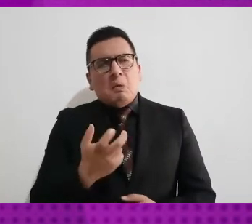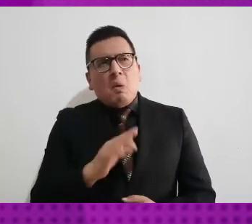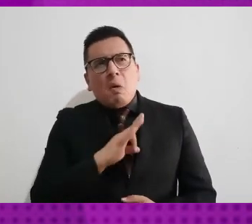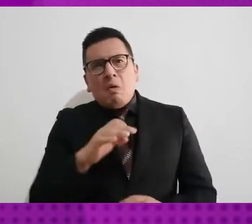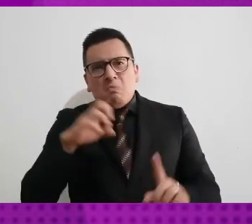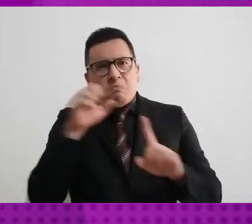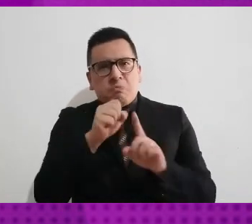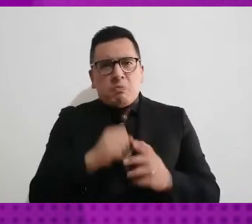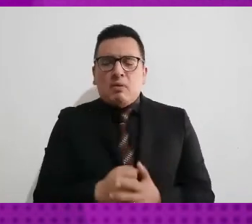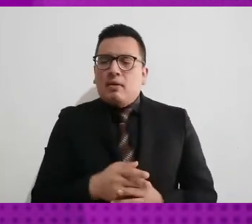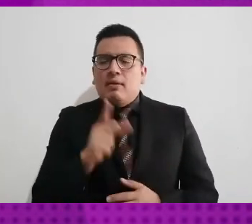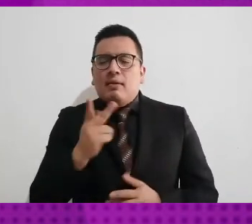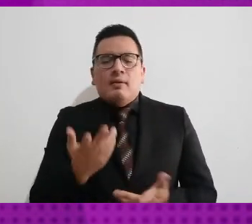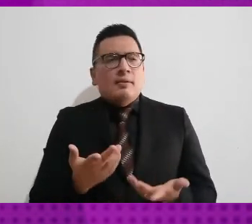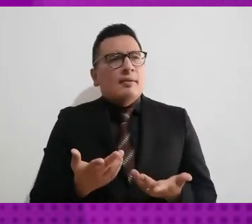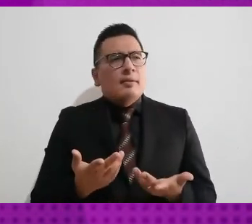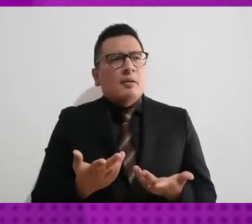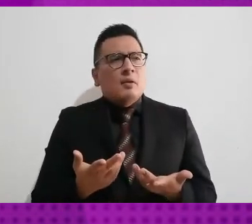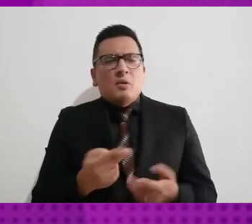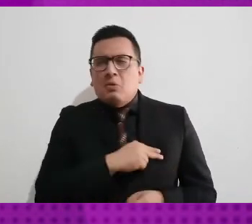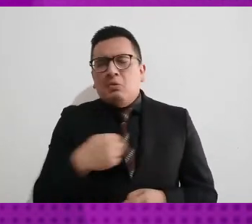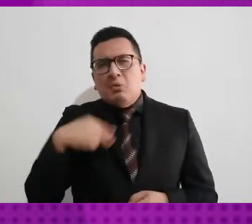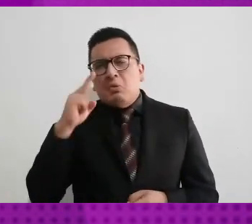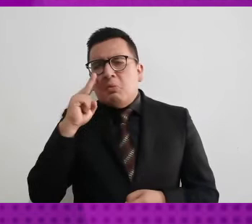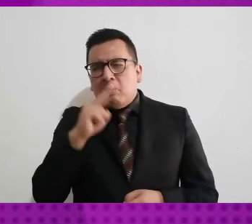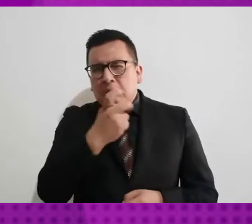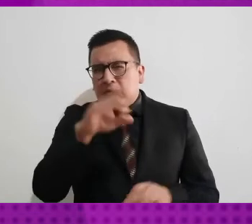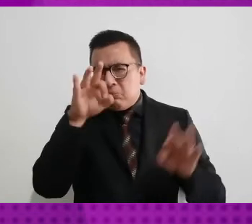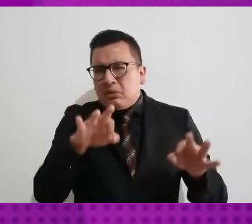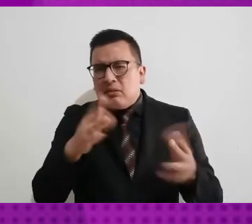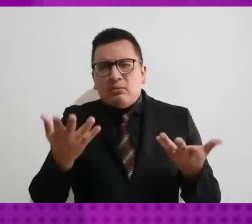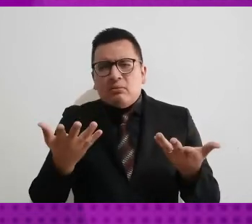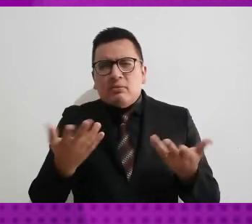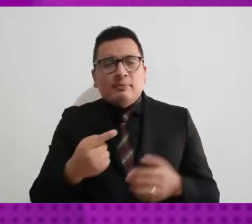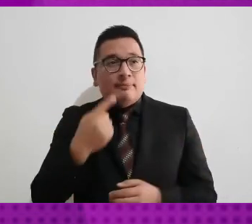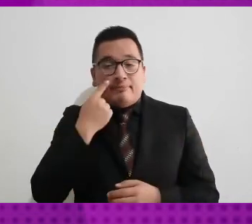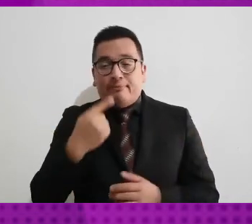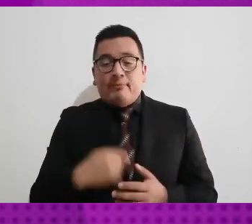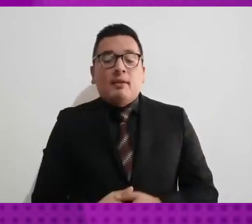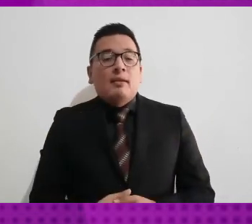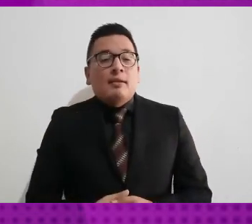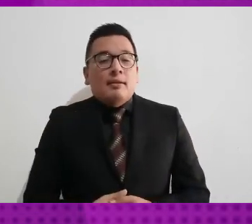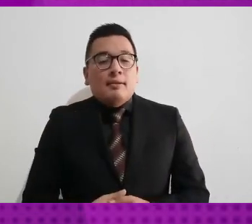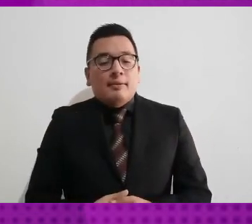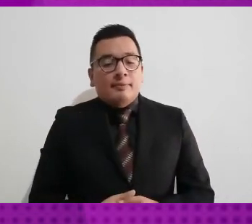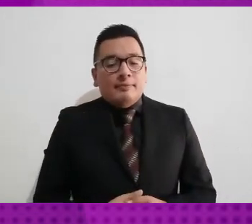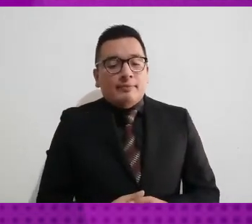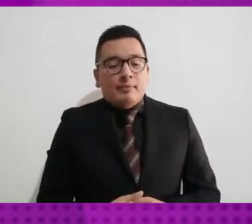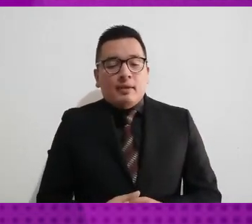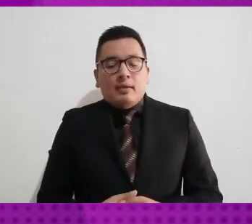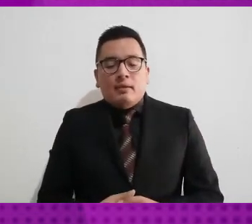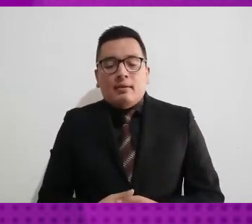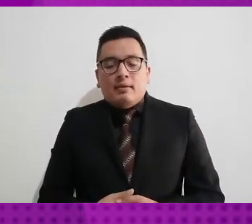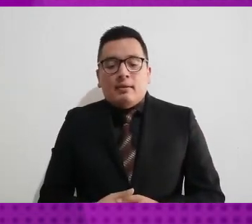de avance, de progreso y de calidad que uno puede observar? Uno de ellos es, que no es menor, el